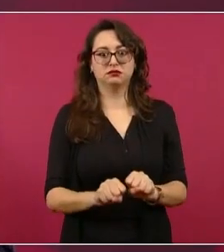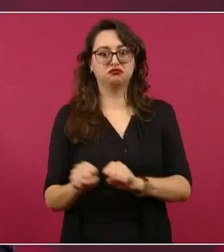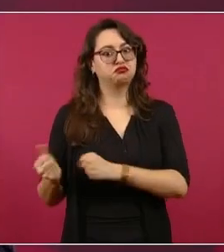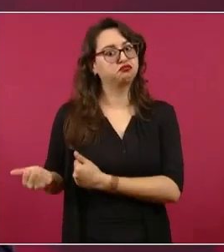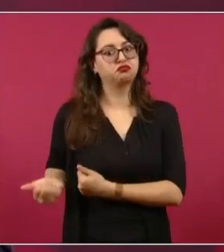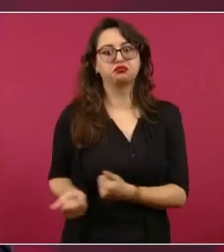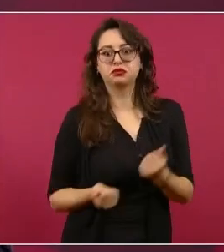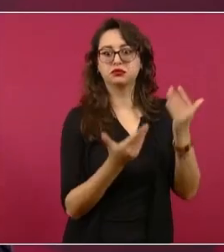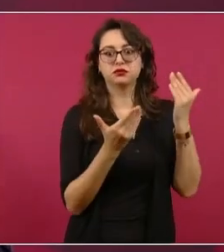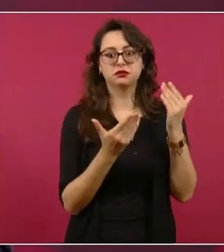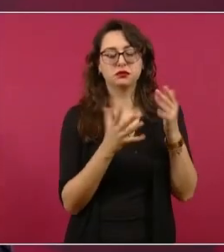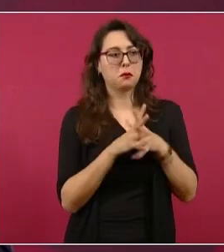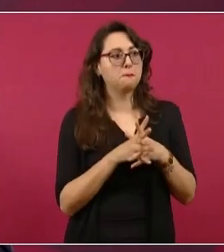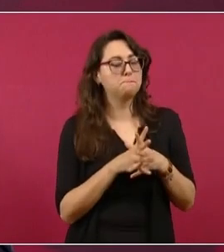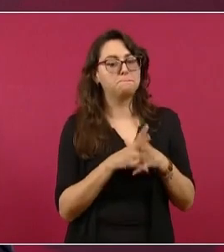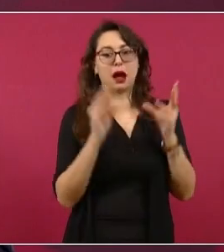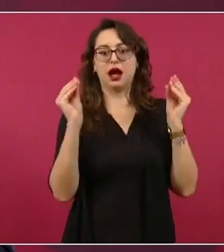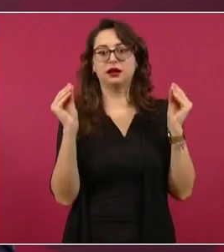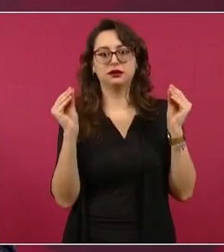en Iguala.